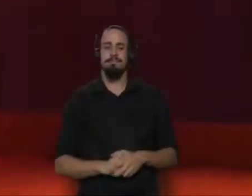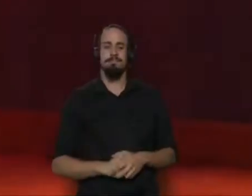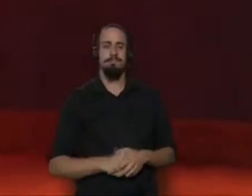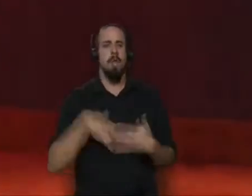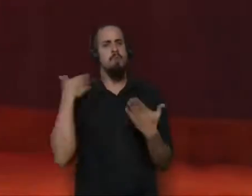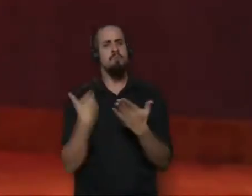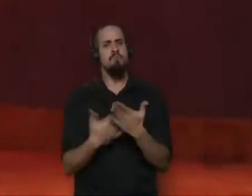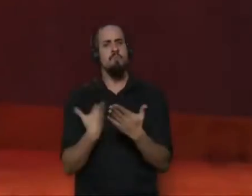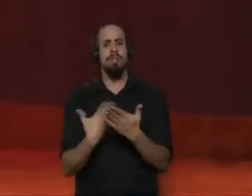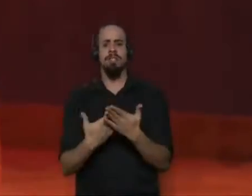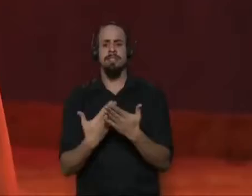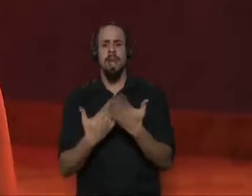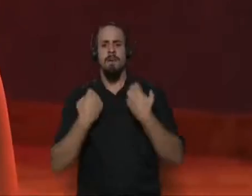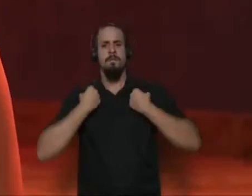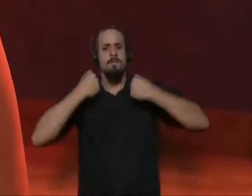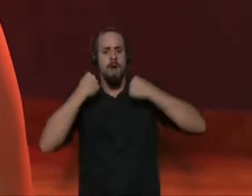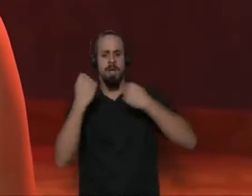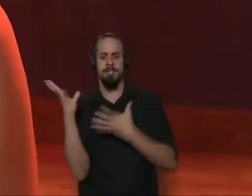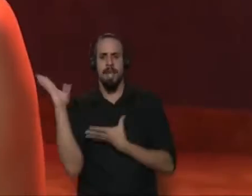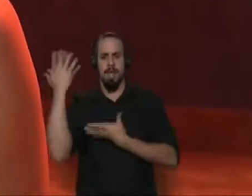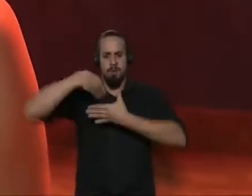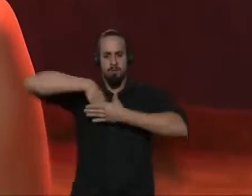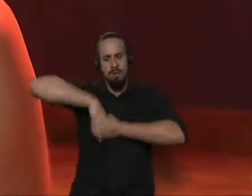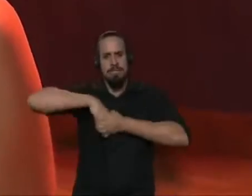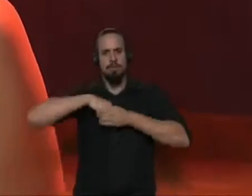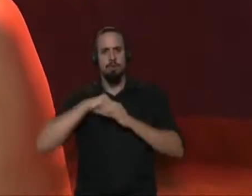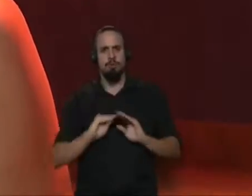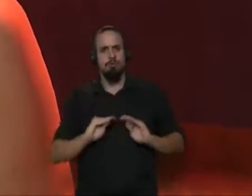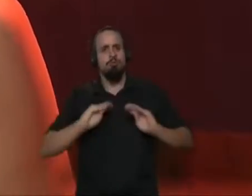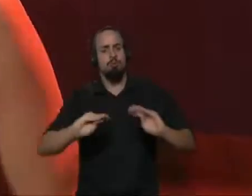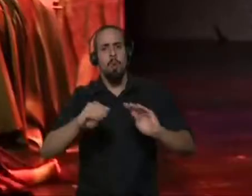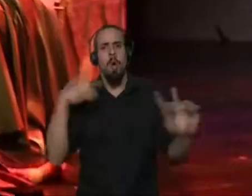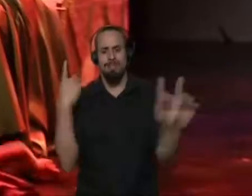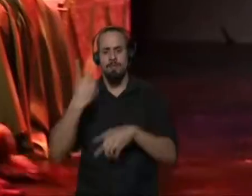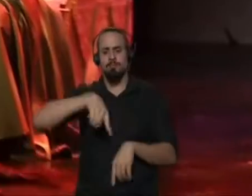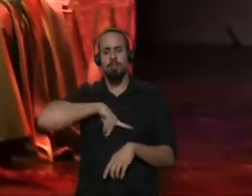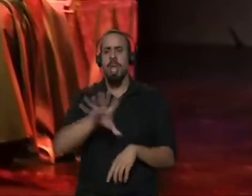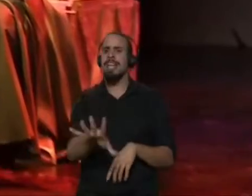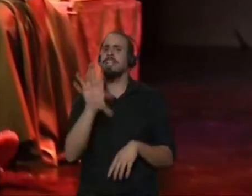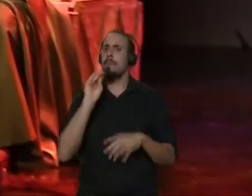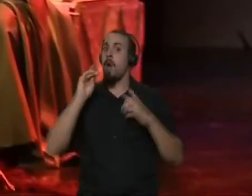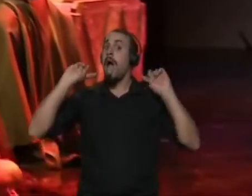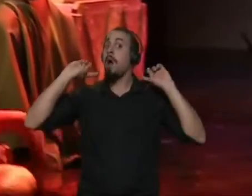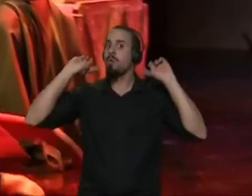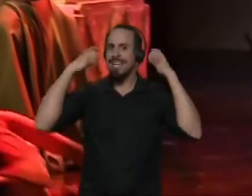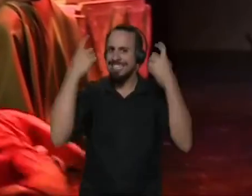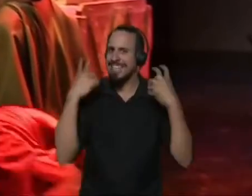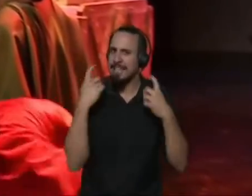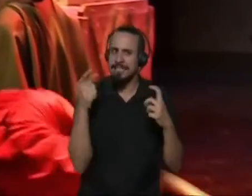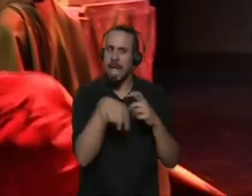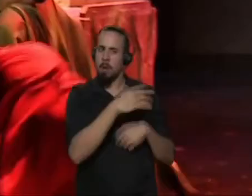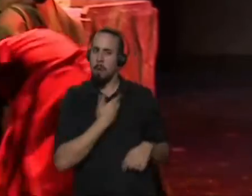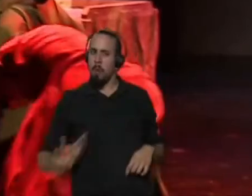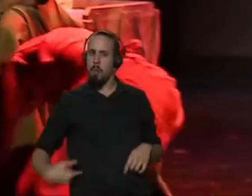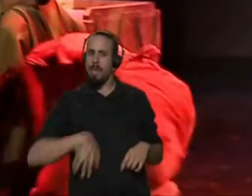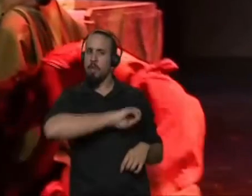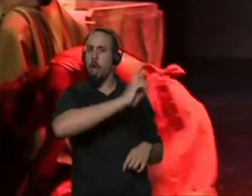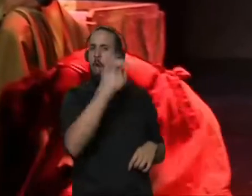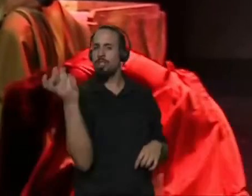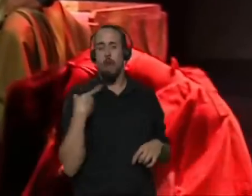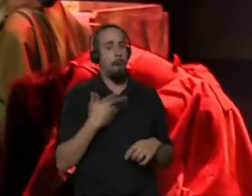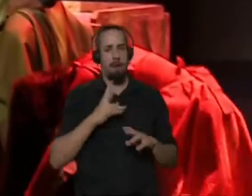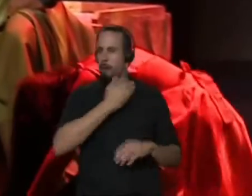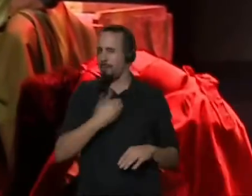mostró qué fuerza encierra en su más profundo ser para hacernos entender que aunque haya intentos contrarios, nunca tuvo